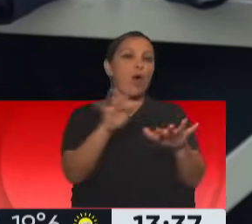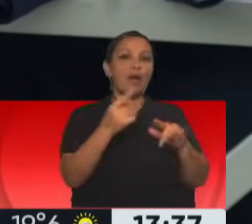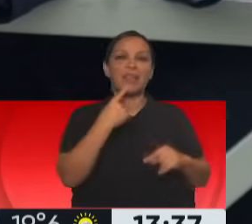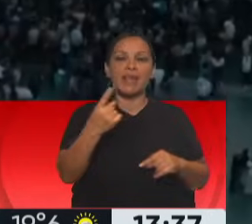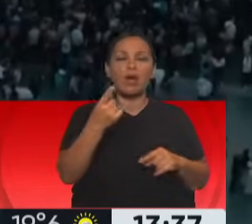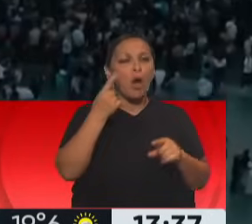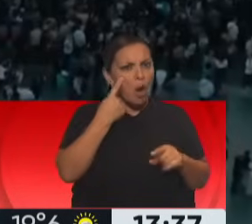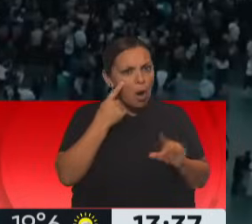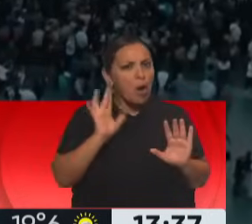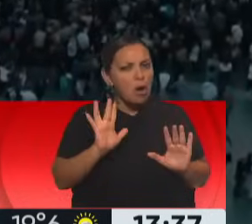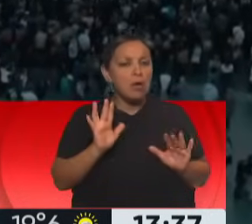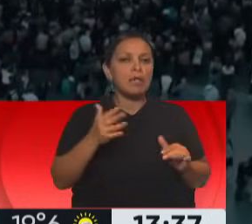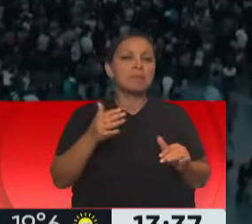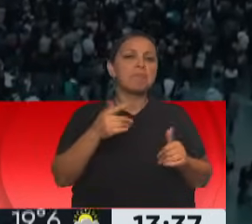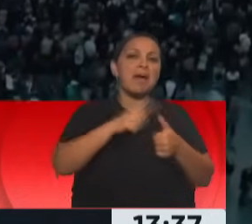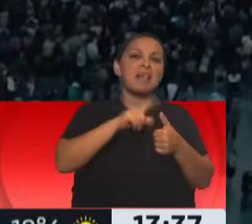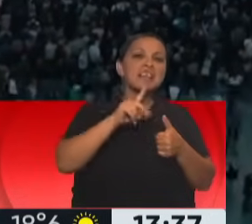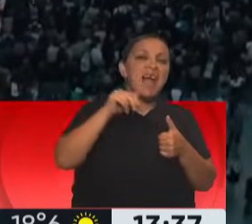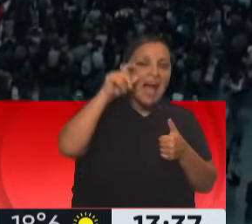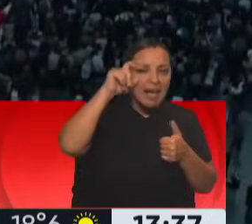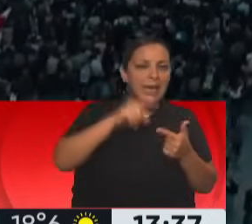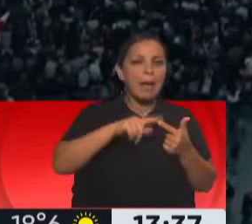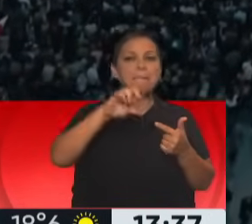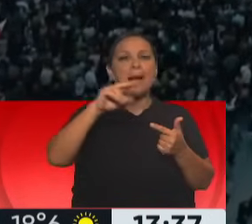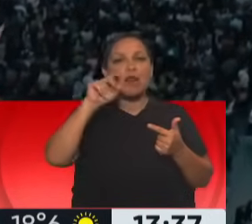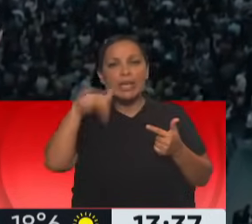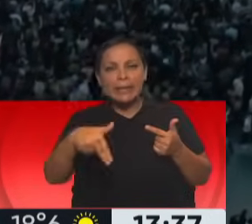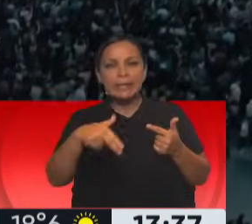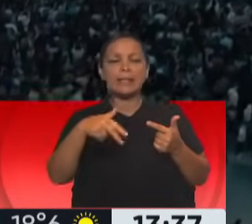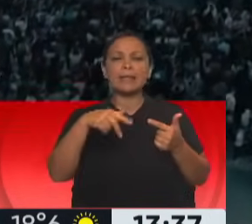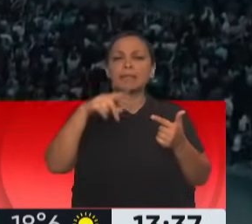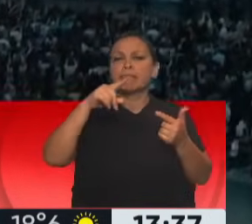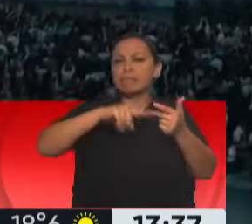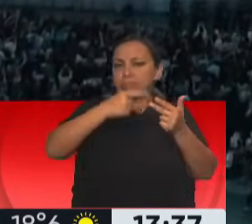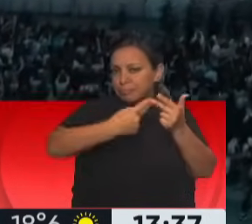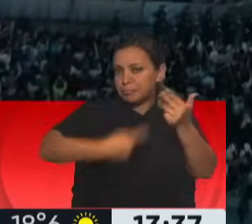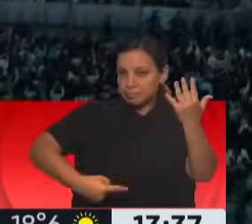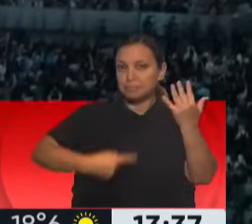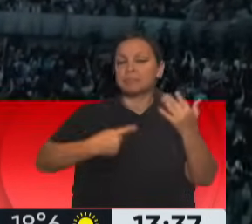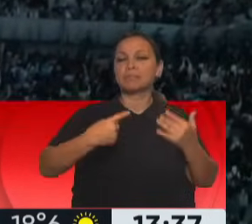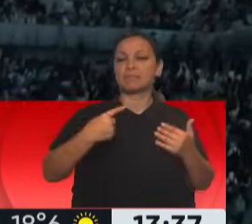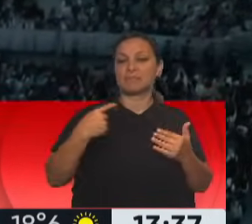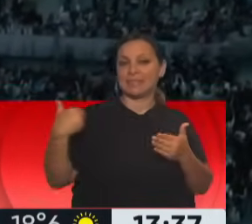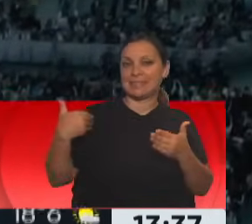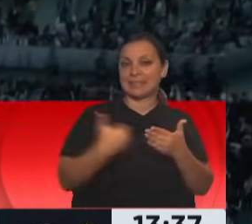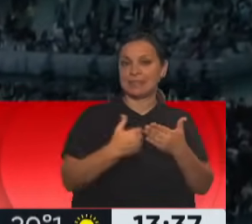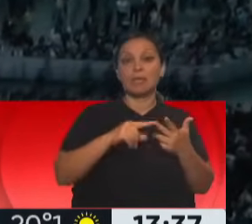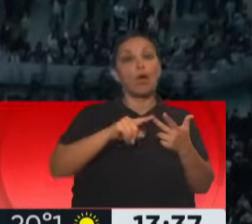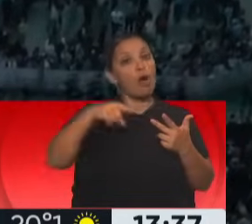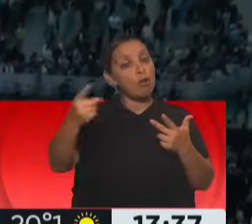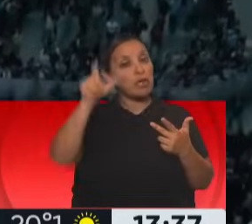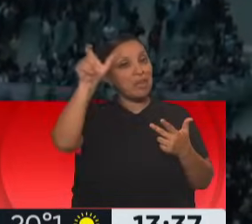reiteramos, más allá de Tagle, más allá de Parolin, ahora en estas últimas horas el cardenal de Estados